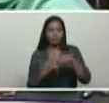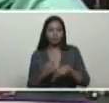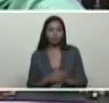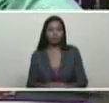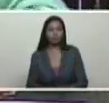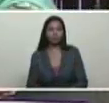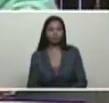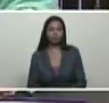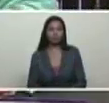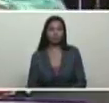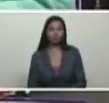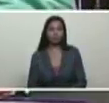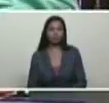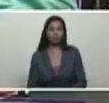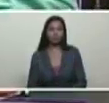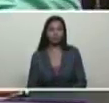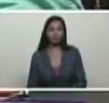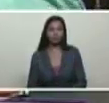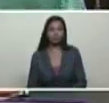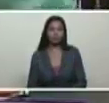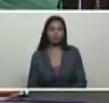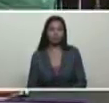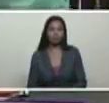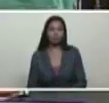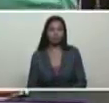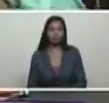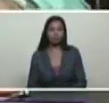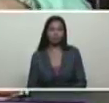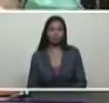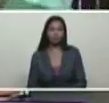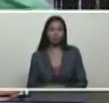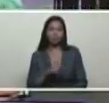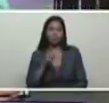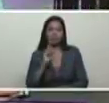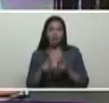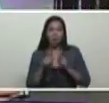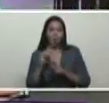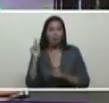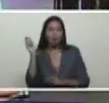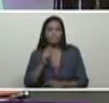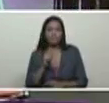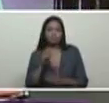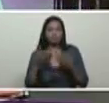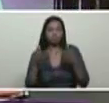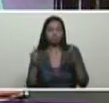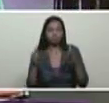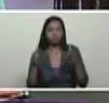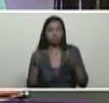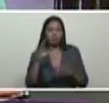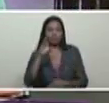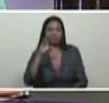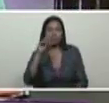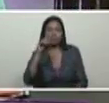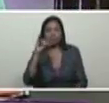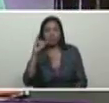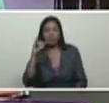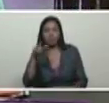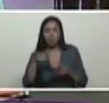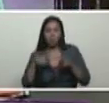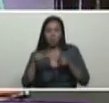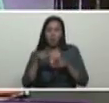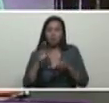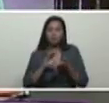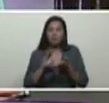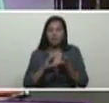Desde hace varios meses abrimos los CDI, los Centros